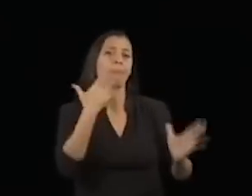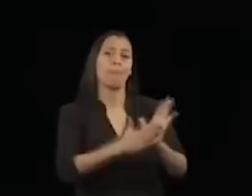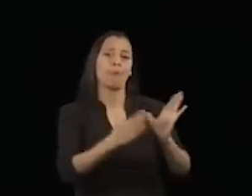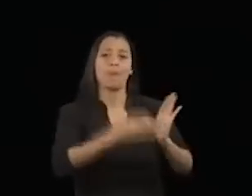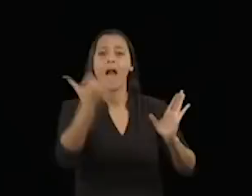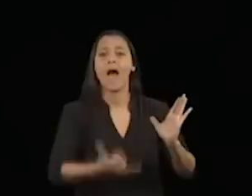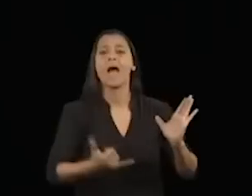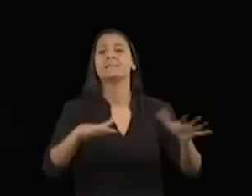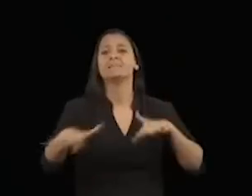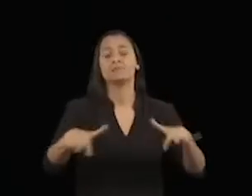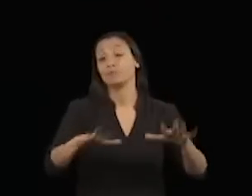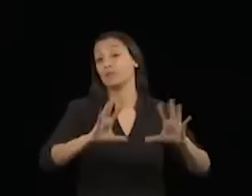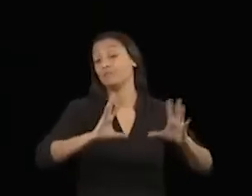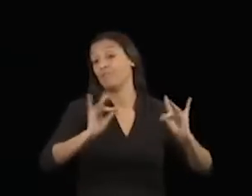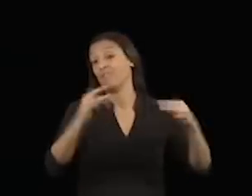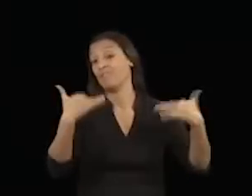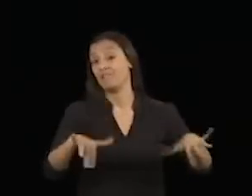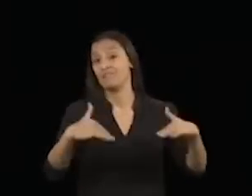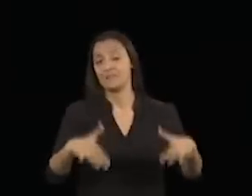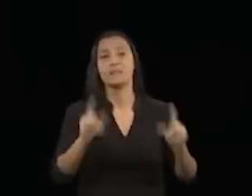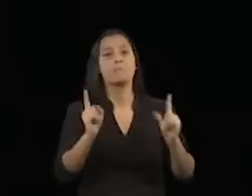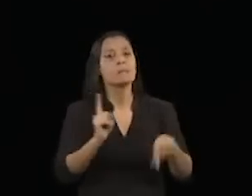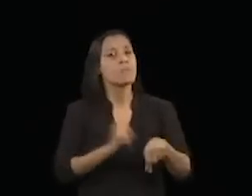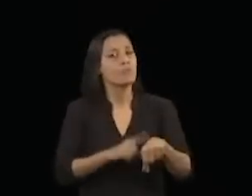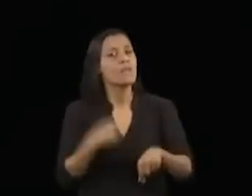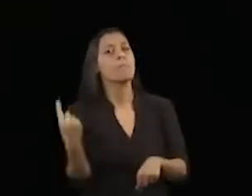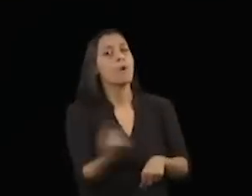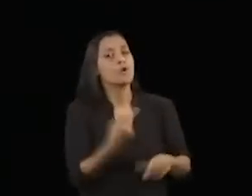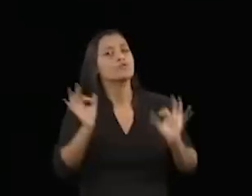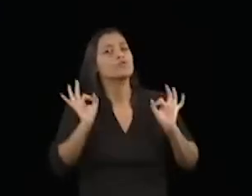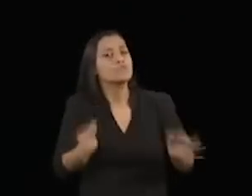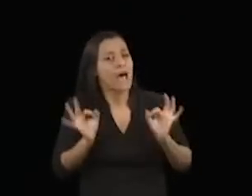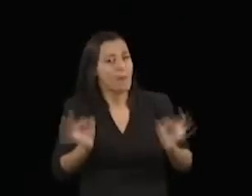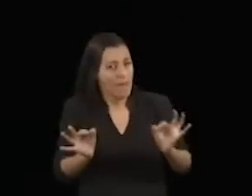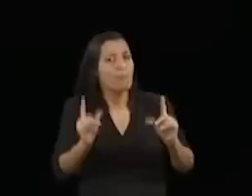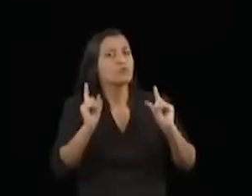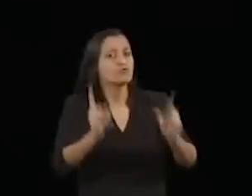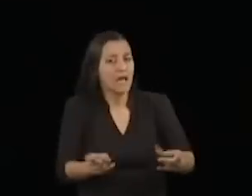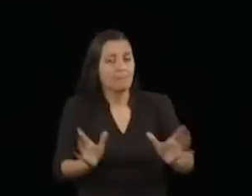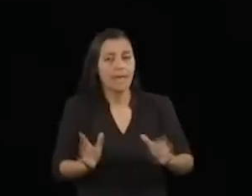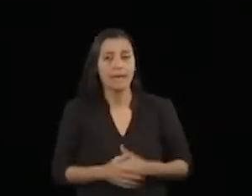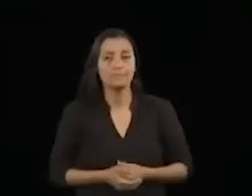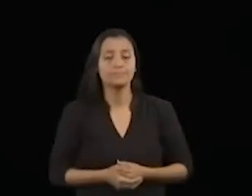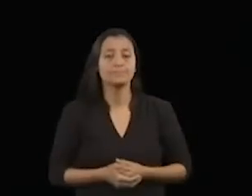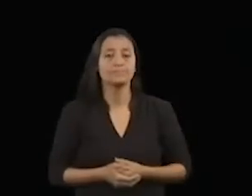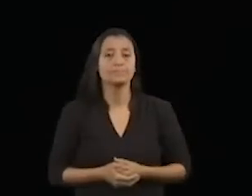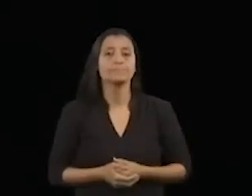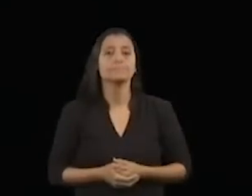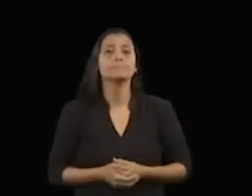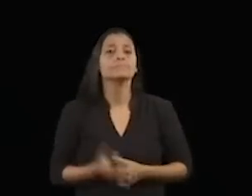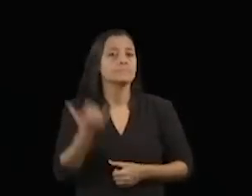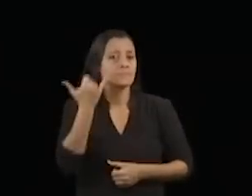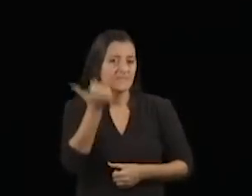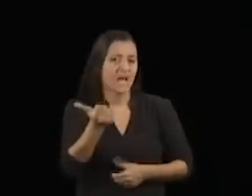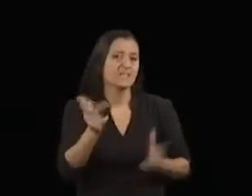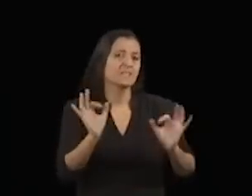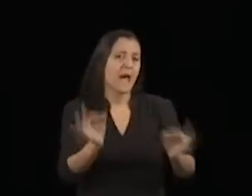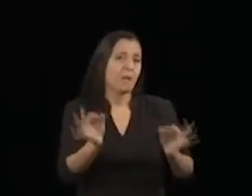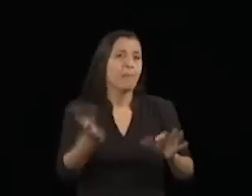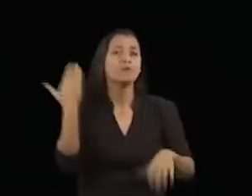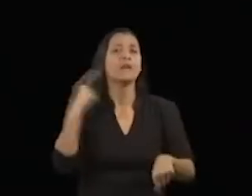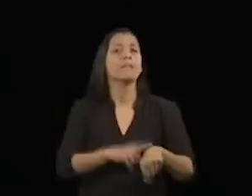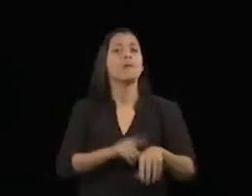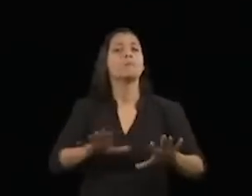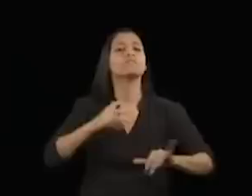tiempo, también teníamos claro, y eso lo habíamos sostenido sobre la campaña,